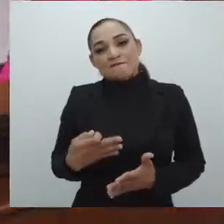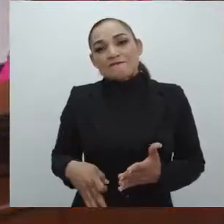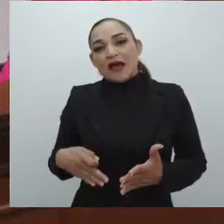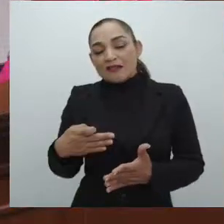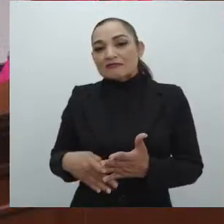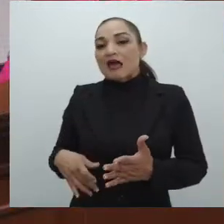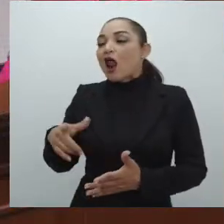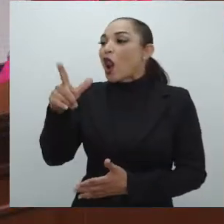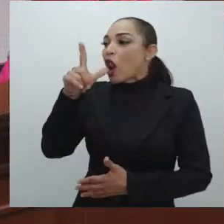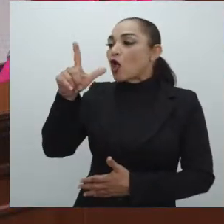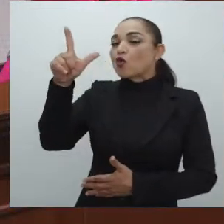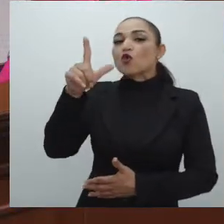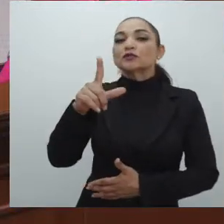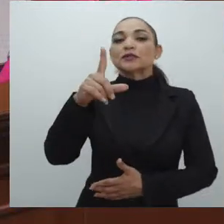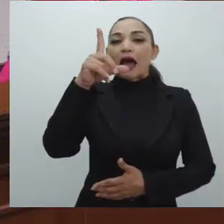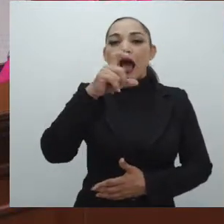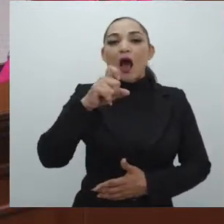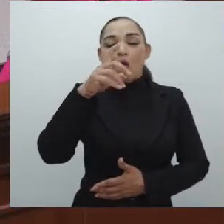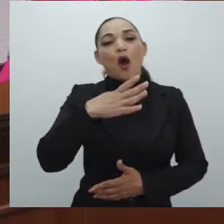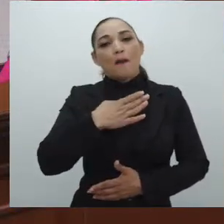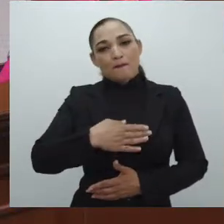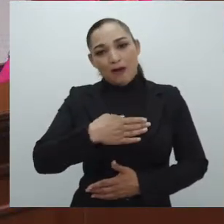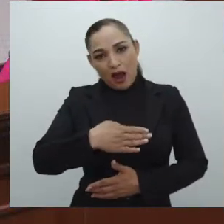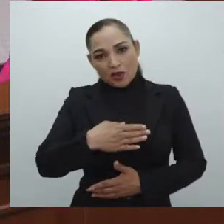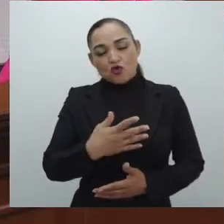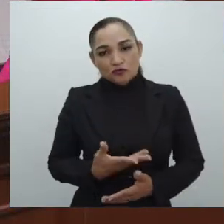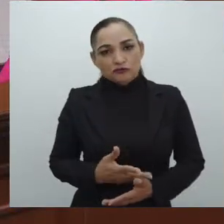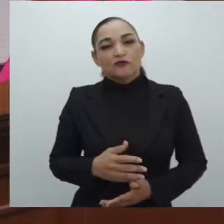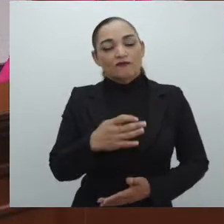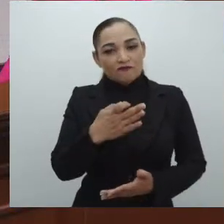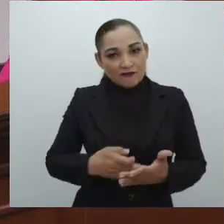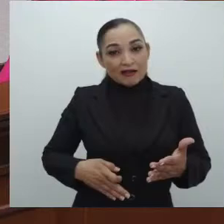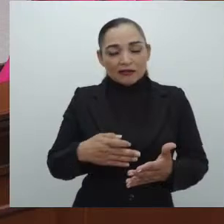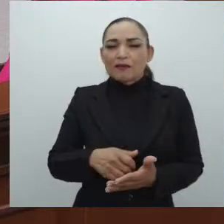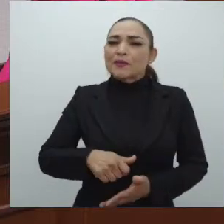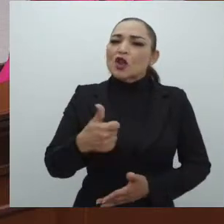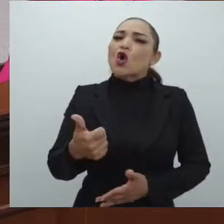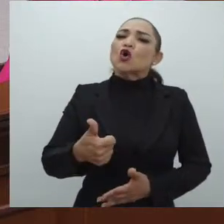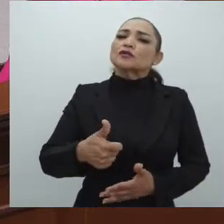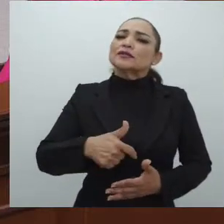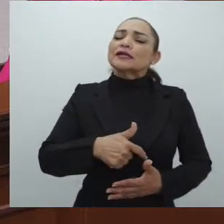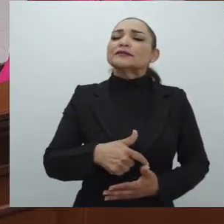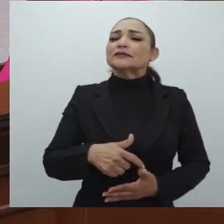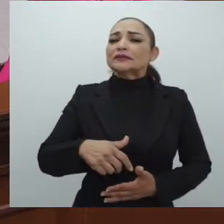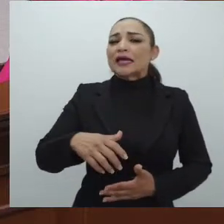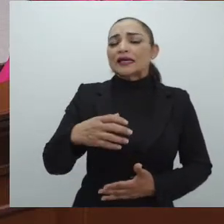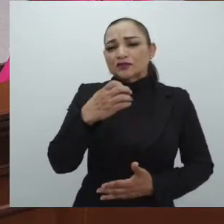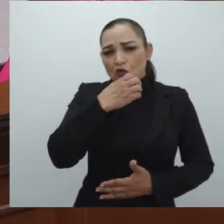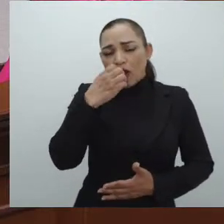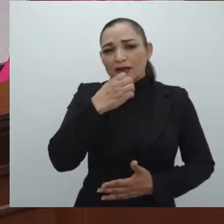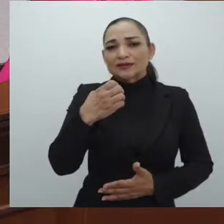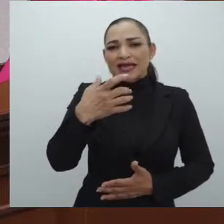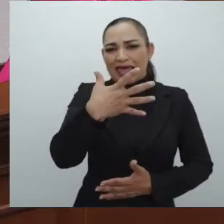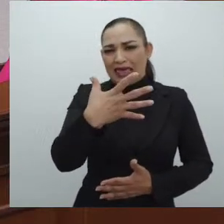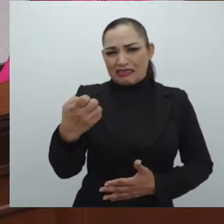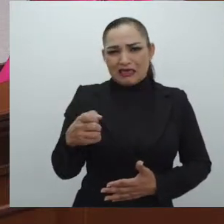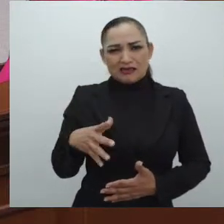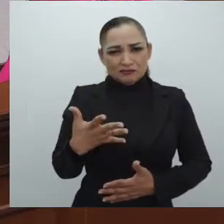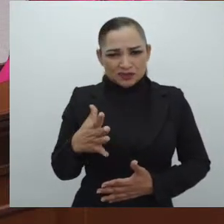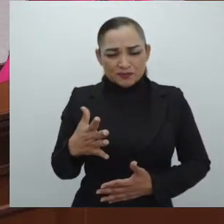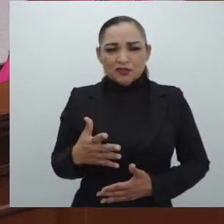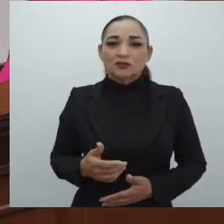luz, agua y sanitarios. Pero hay otras 500 que tienen alguna carencia de estas tres. Y hay arriba